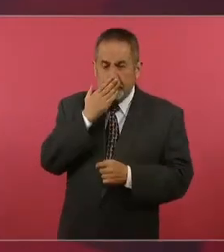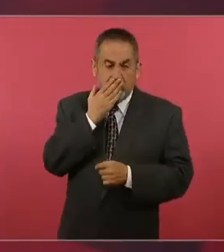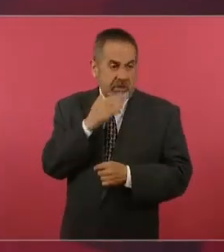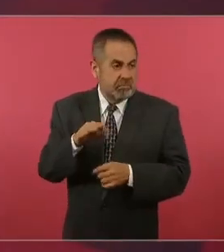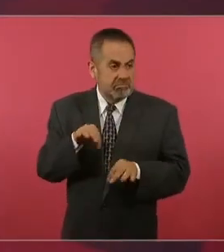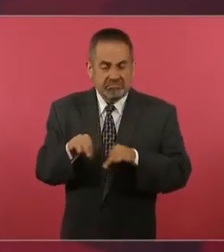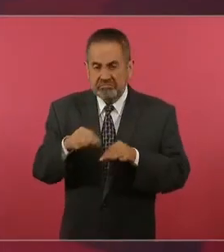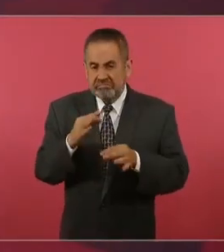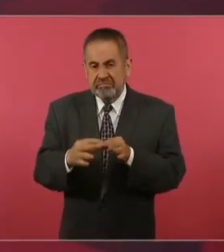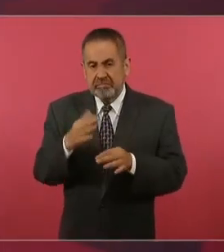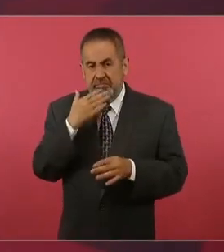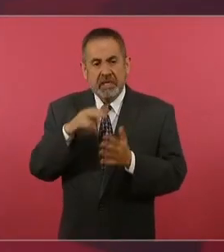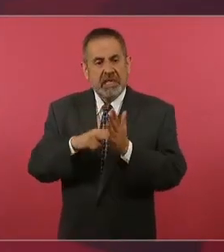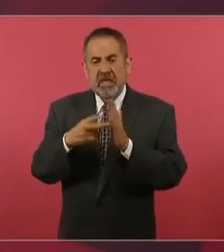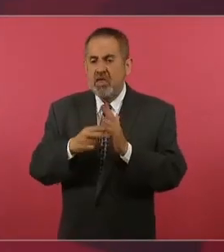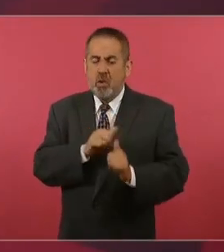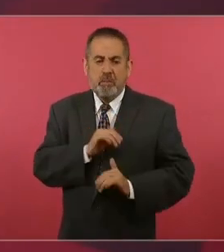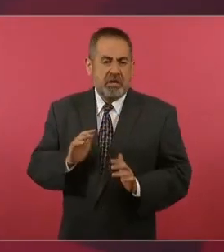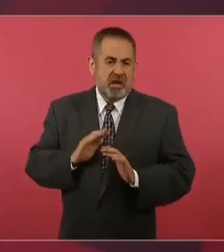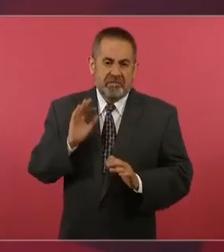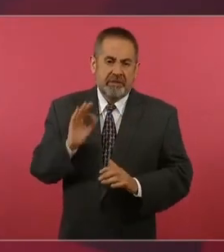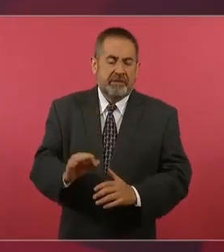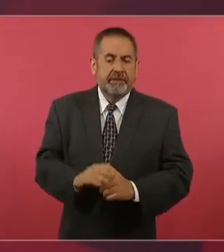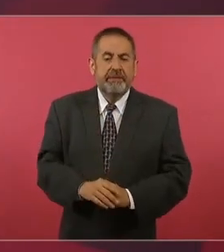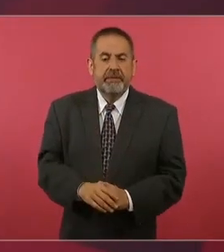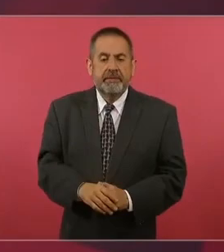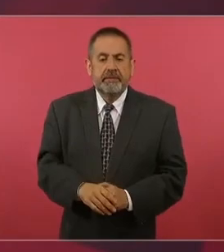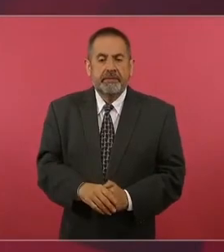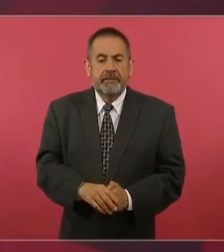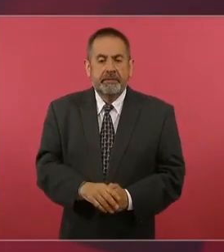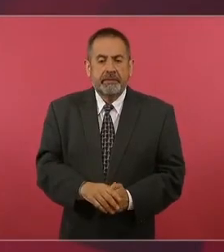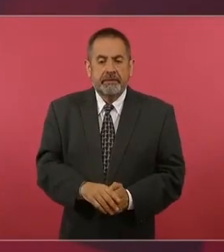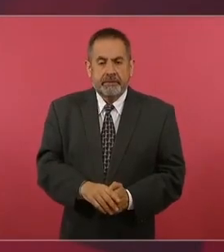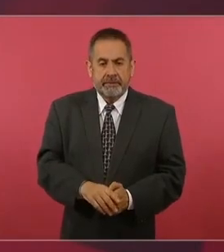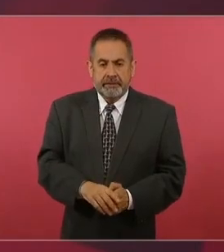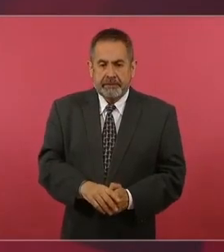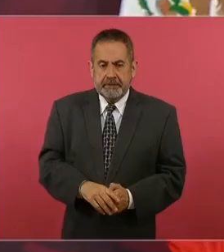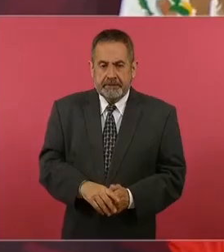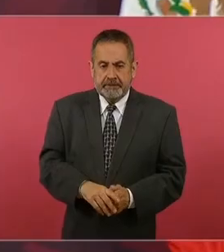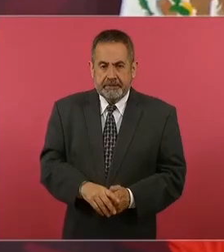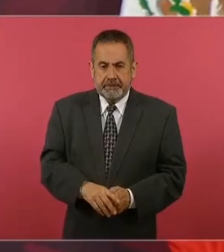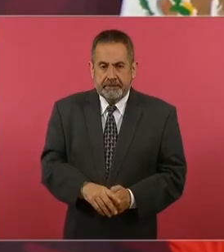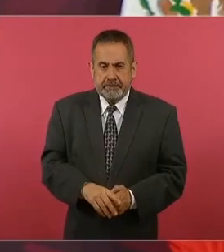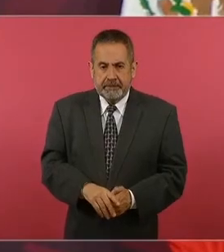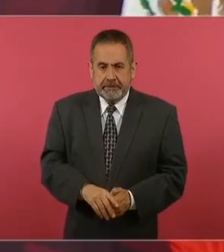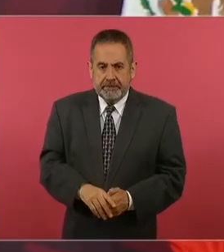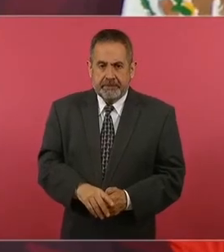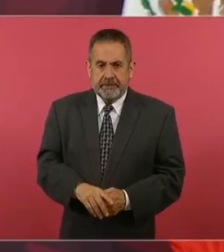hacen los ingenieros militares.